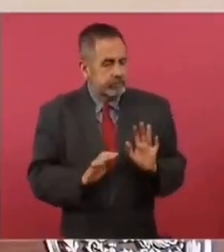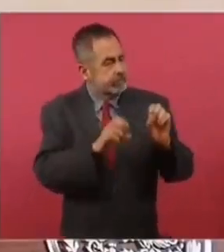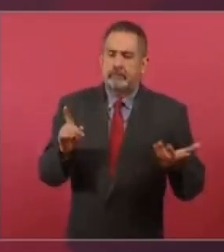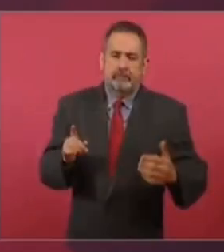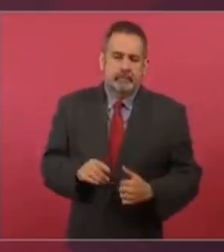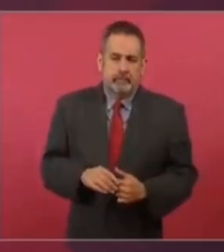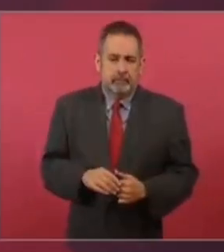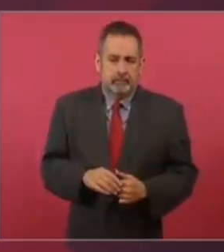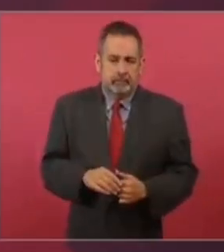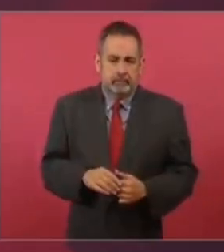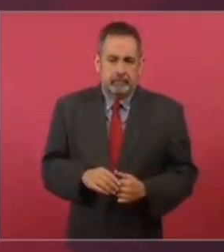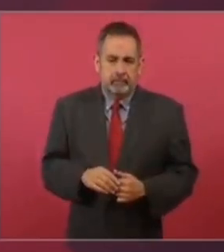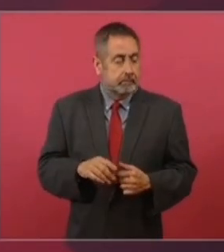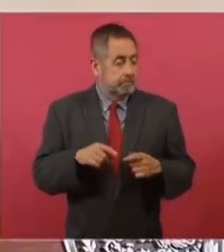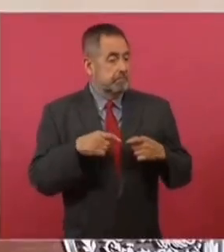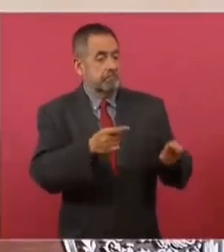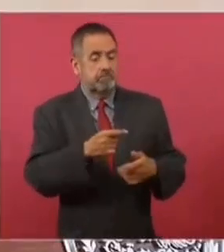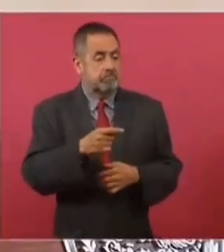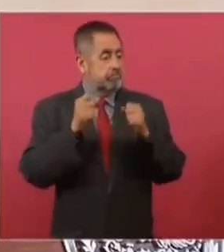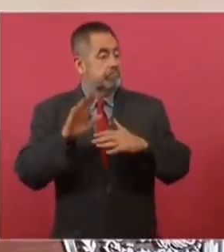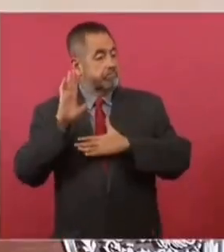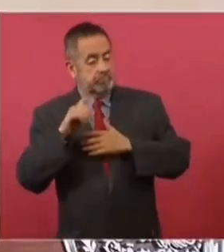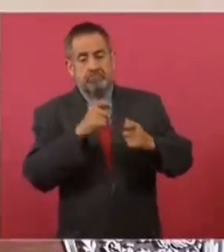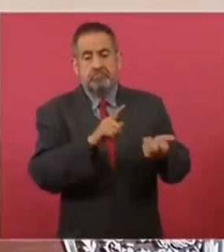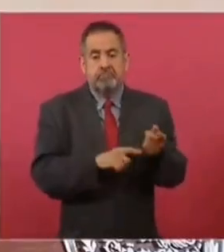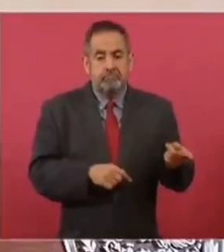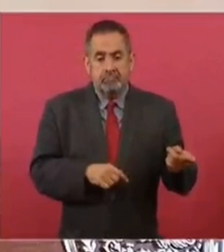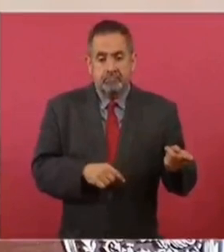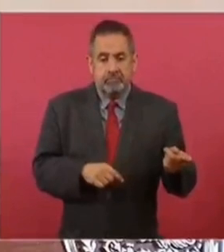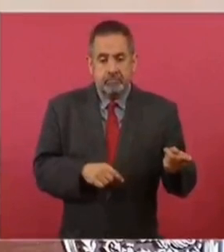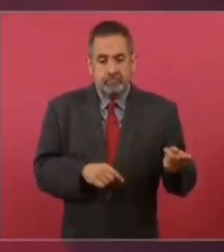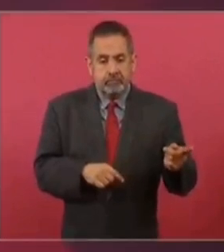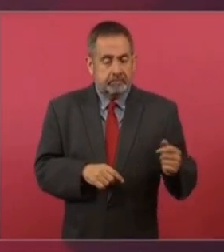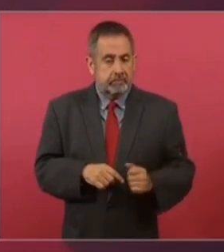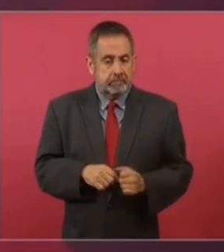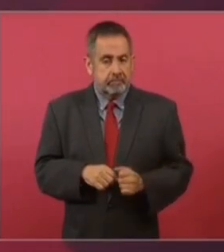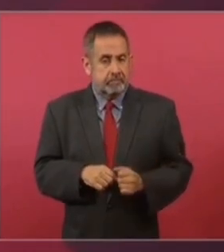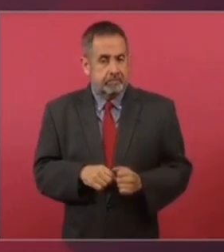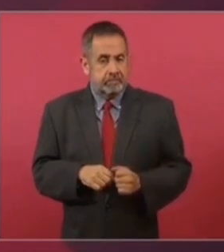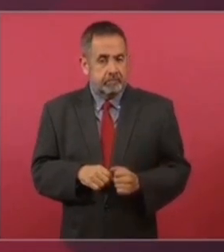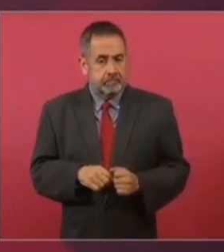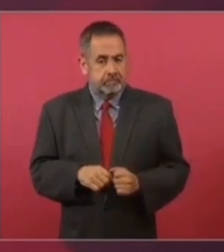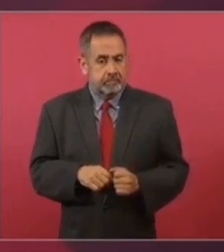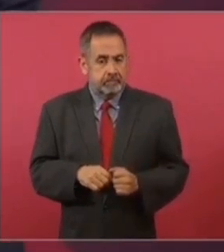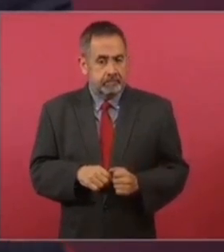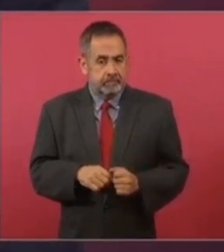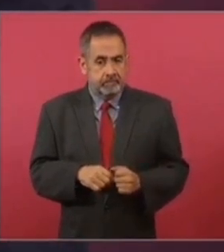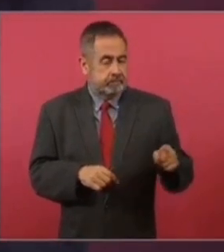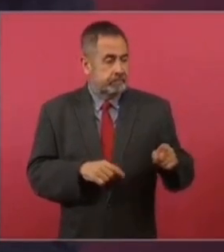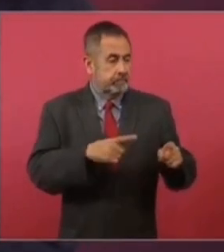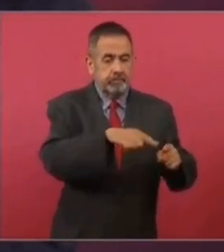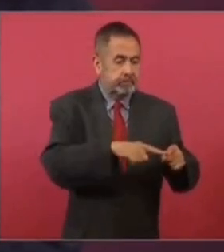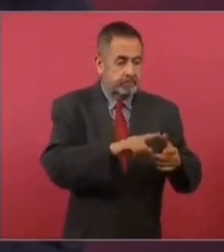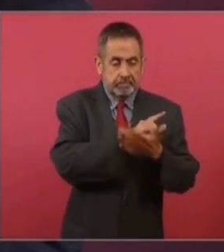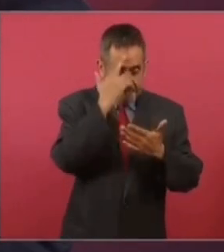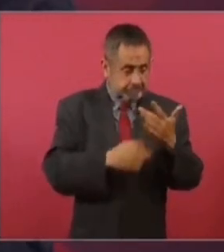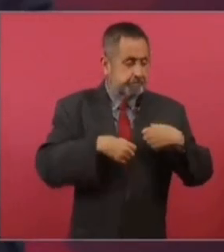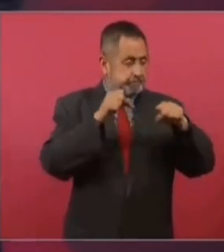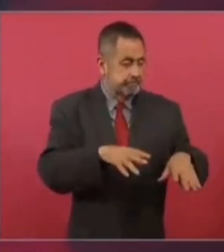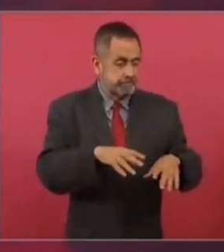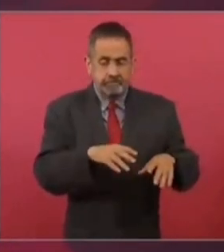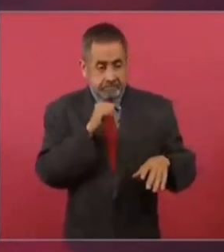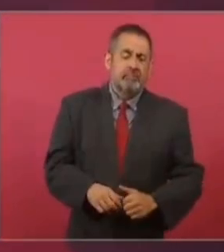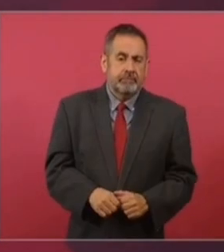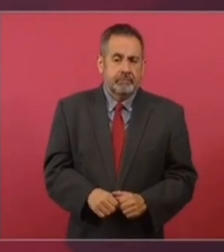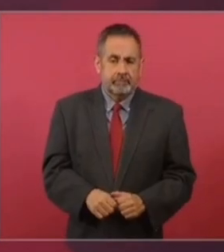no podemos garantizar de que no se va a actuar en contra de los que violan la ley. Eso no lo